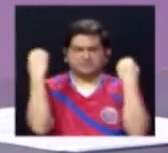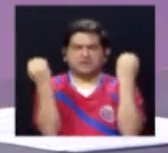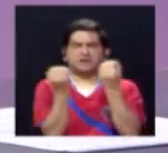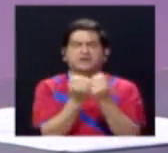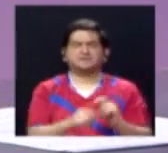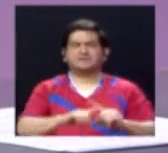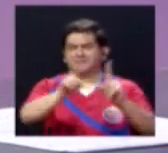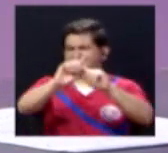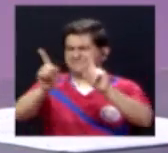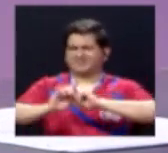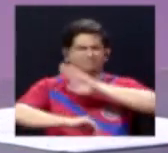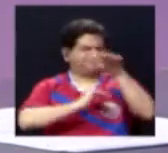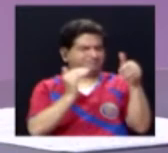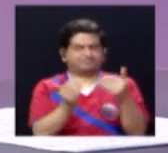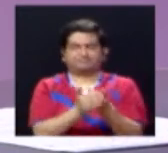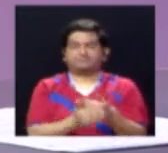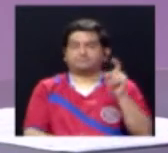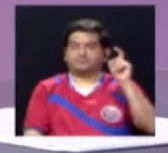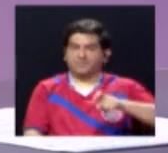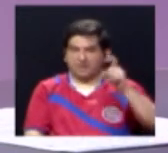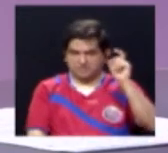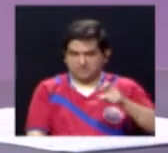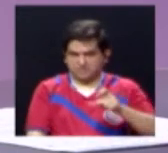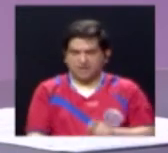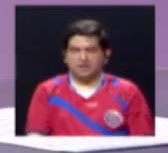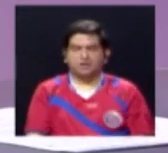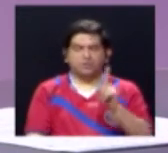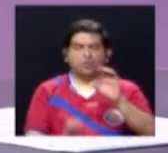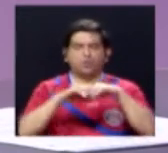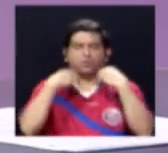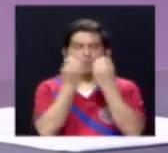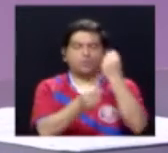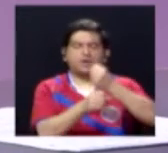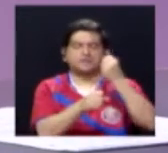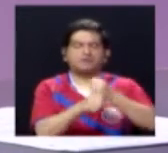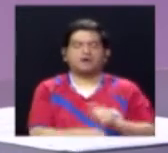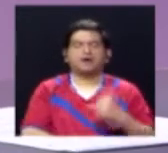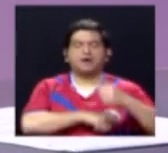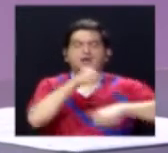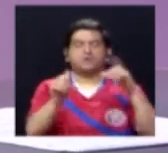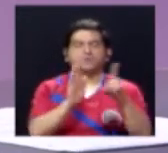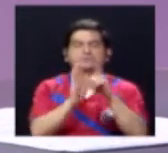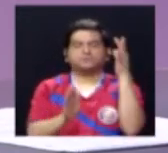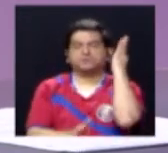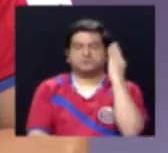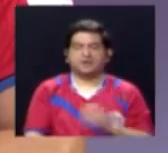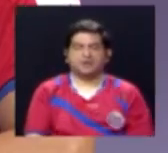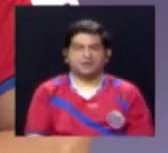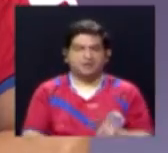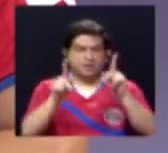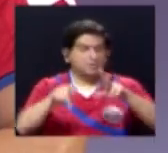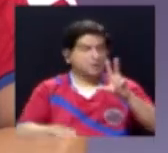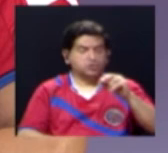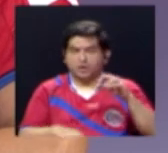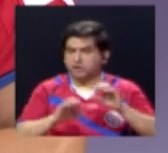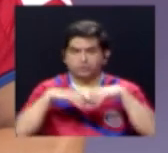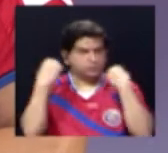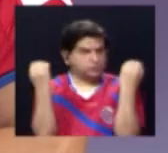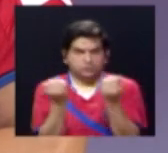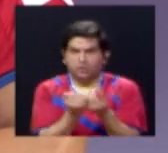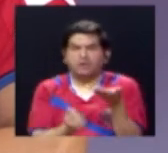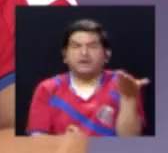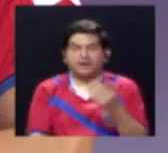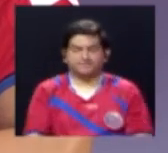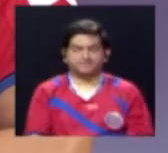diversas todas lo que hay que hacer es ser una organización que trabaje por los derechos de las mujeres y quienes no son organizaciones quienes no son